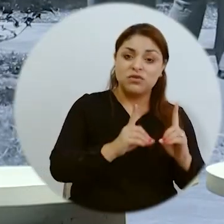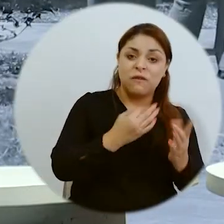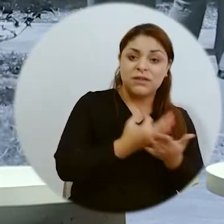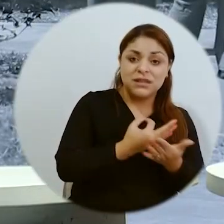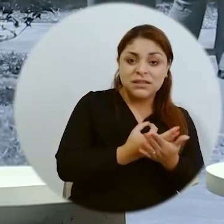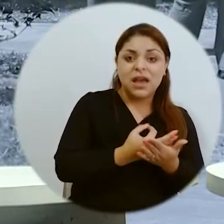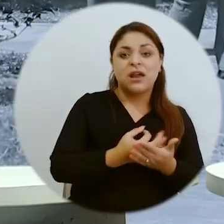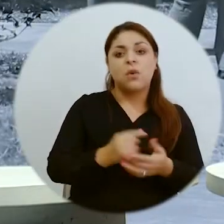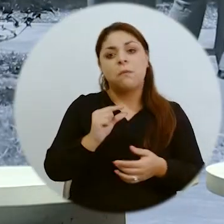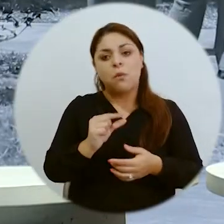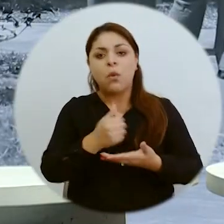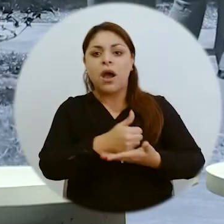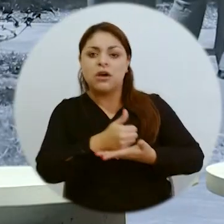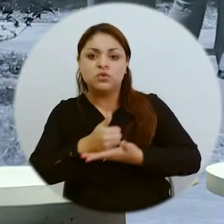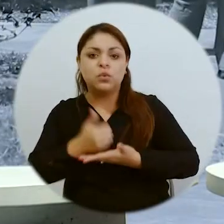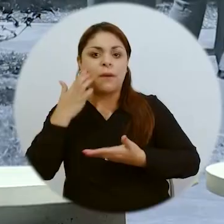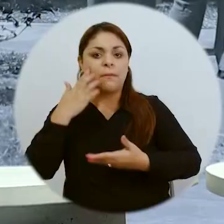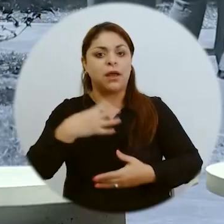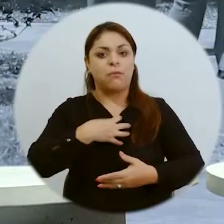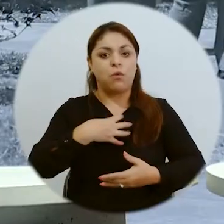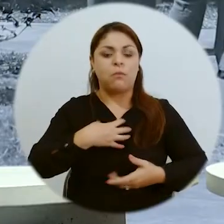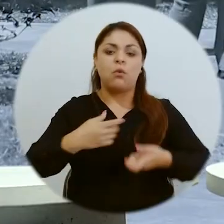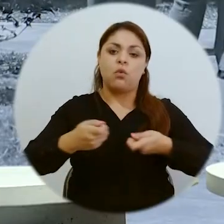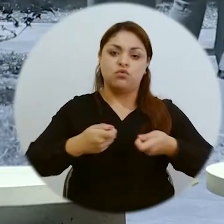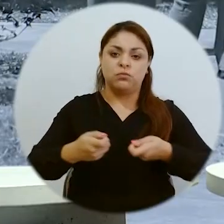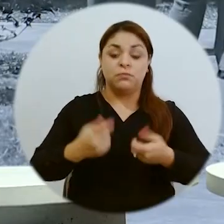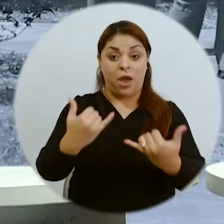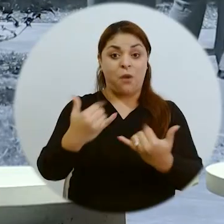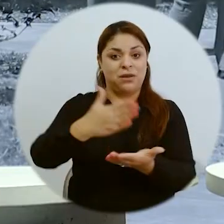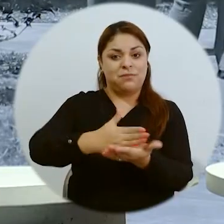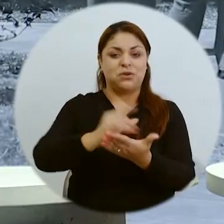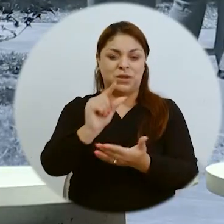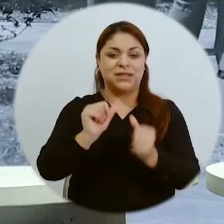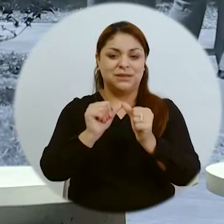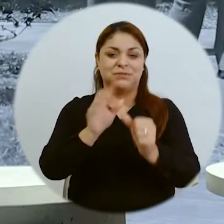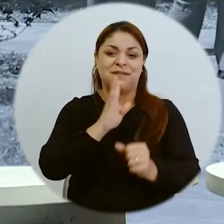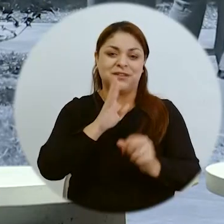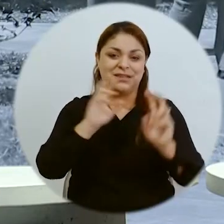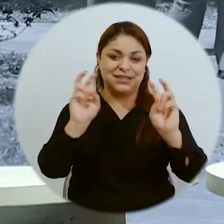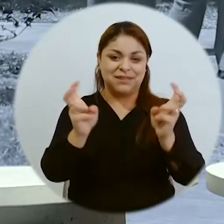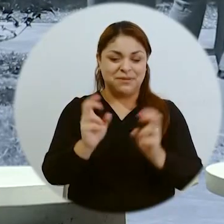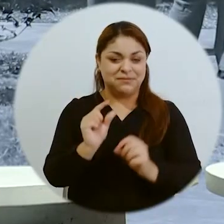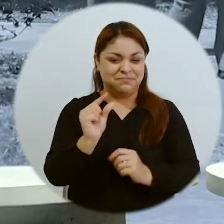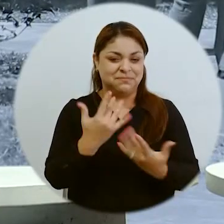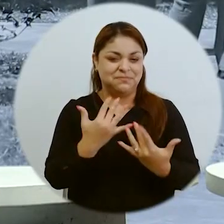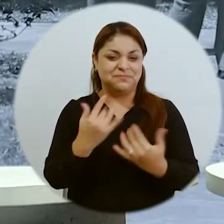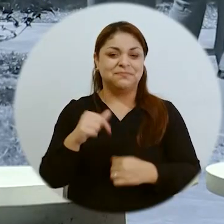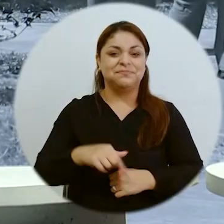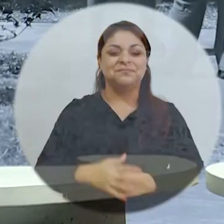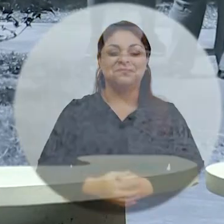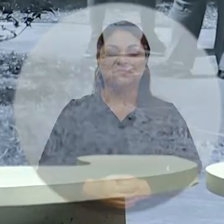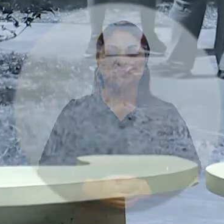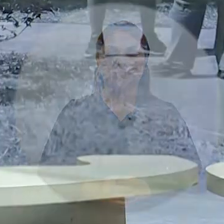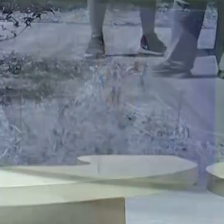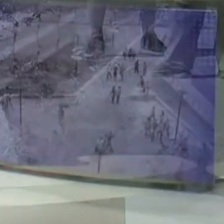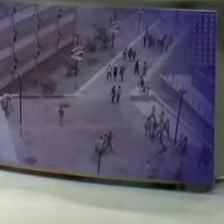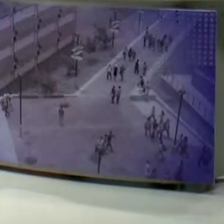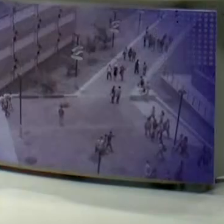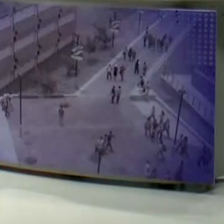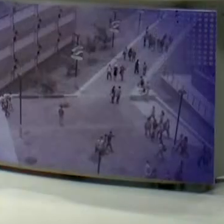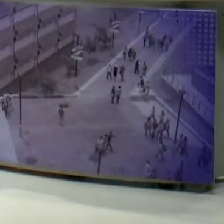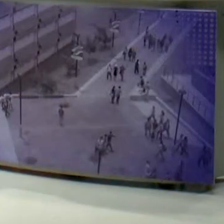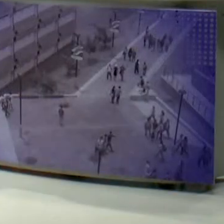de interés tope, por eso hay que regular las políticas sumamente agresivas de endeudamiento. Donde